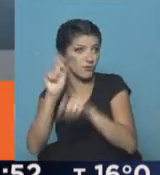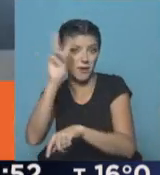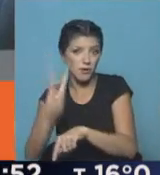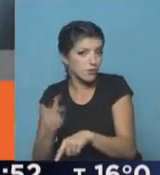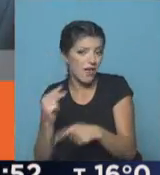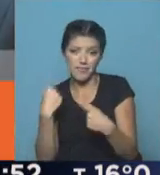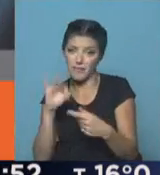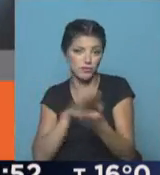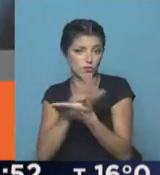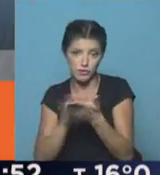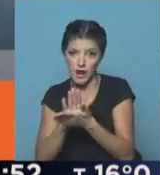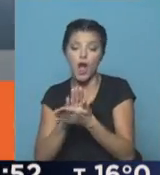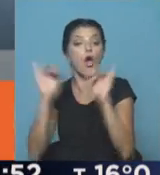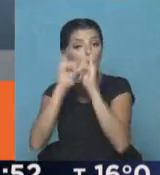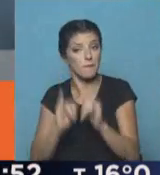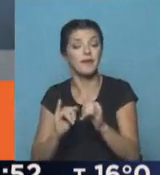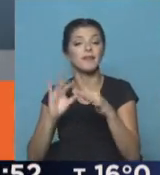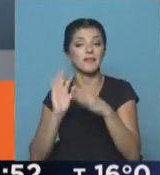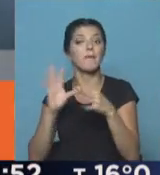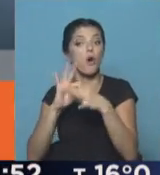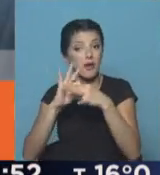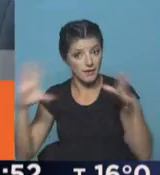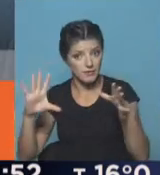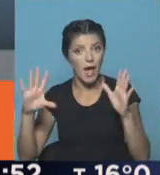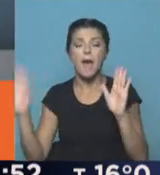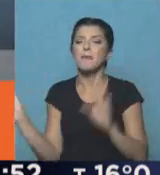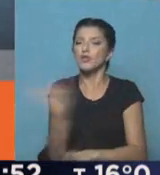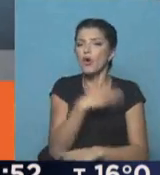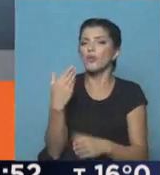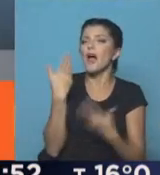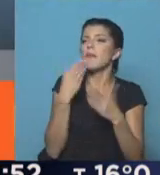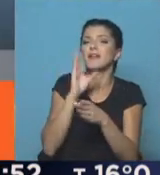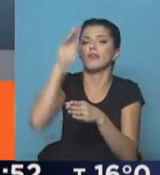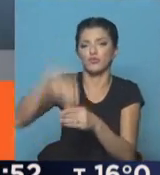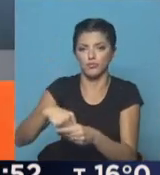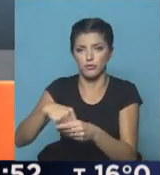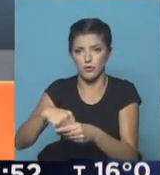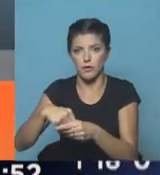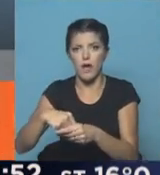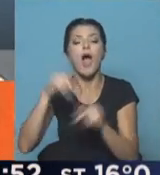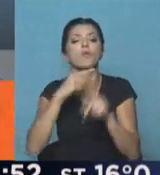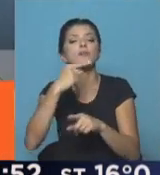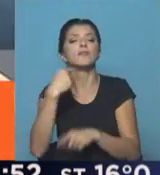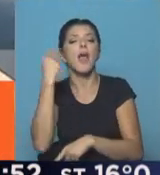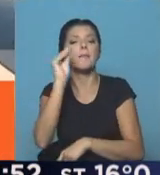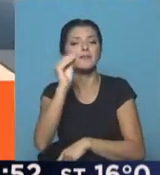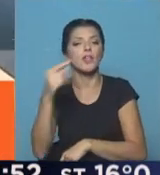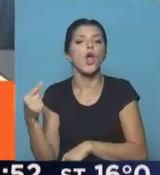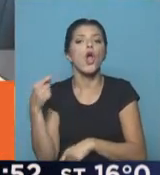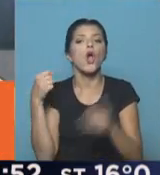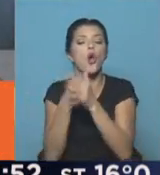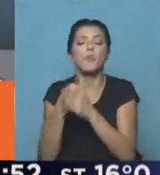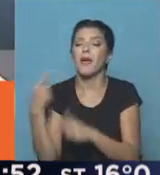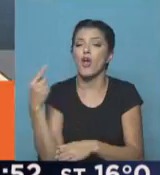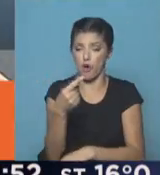pacífica y de forma democrática, pero todo el mundo mete mano, además con una doble moral inmensa, ¿no? Por ejemplo, ¿qué dijeron con respecto a Brasil? El golpe claro, el golpe